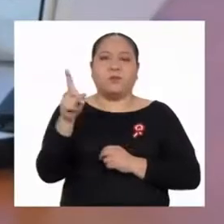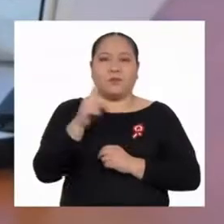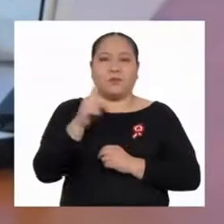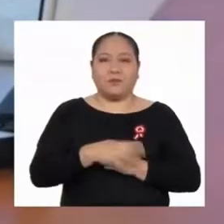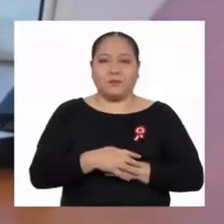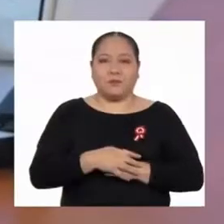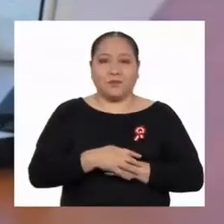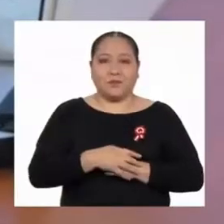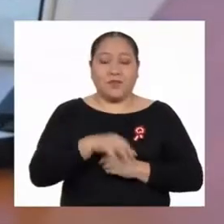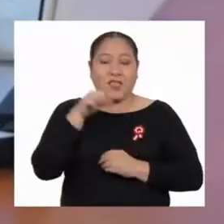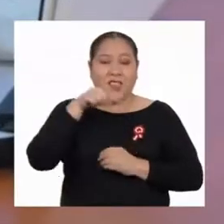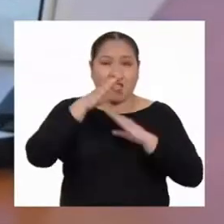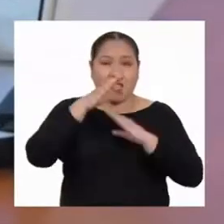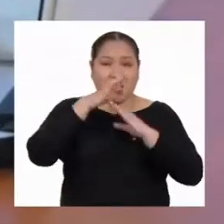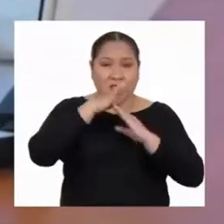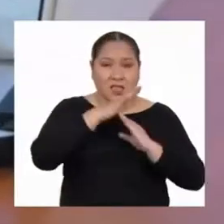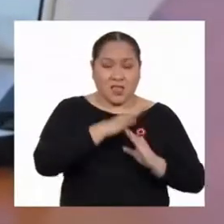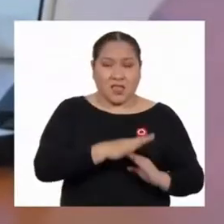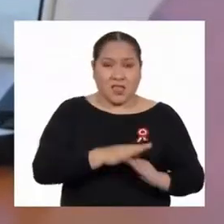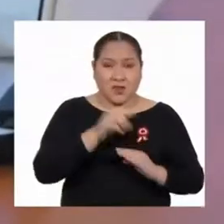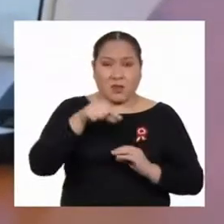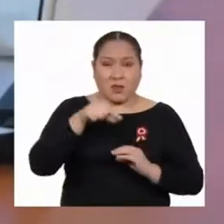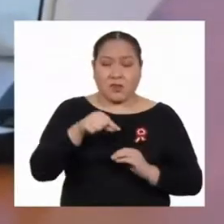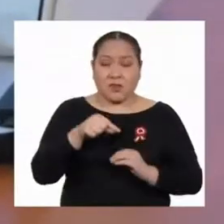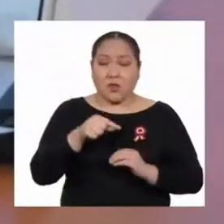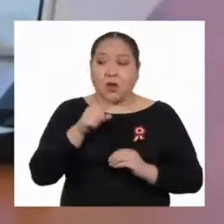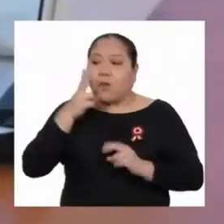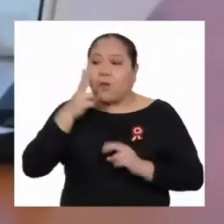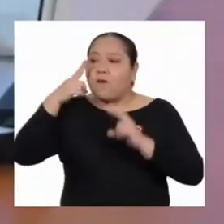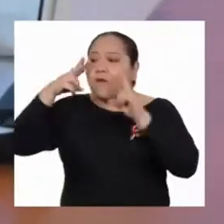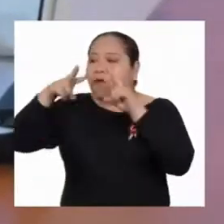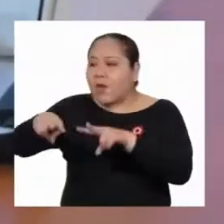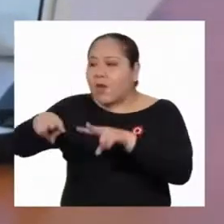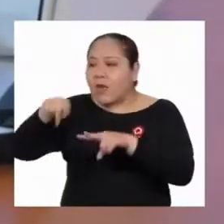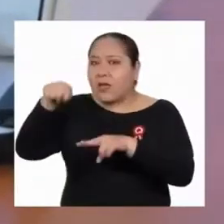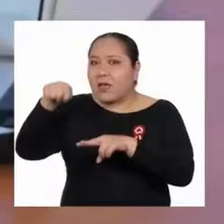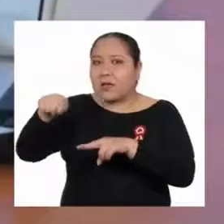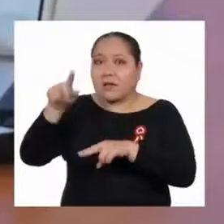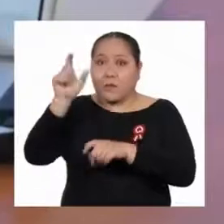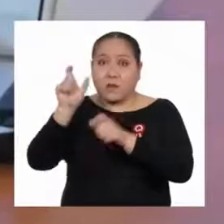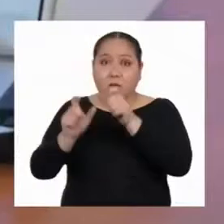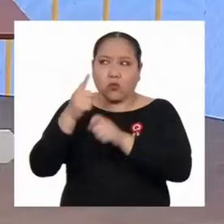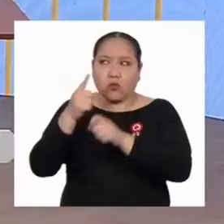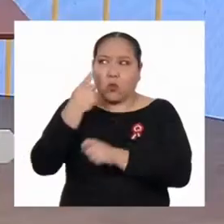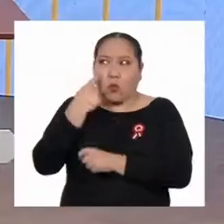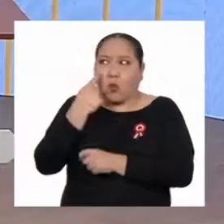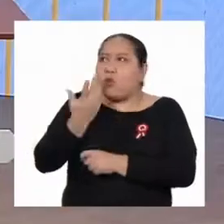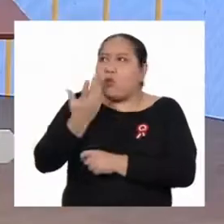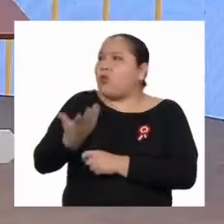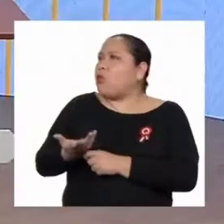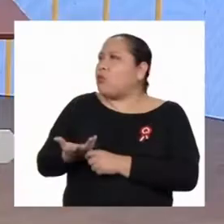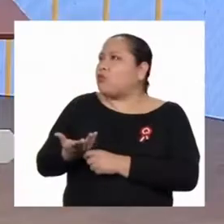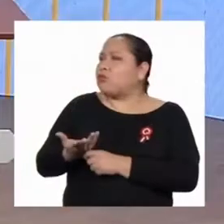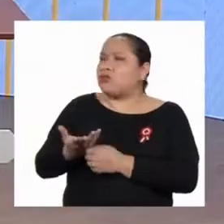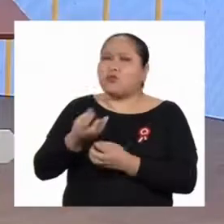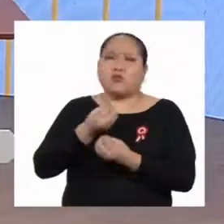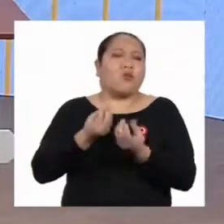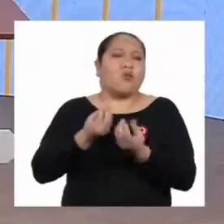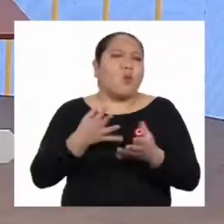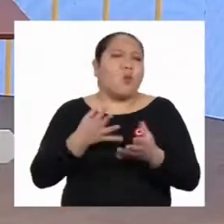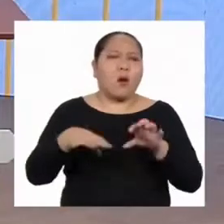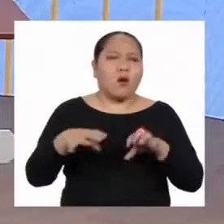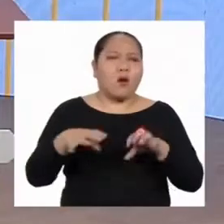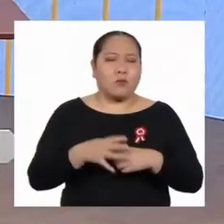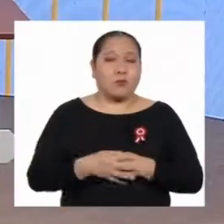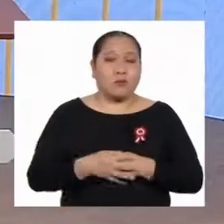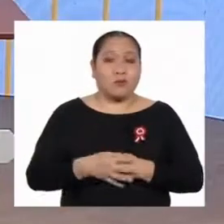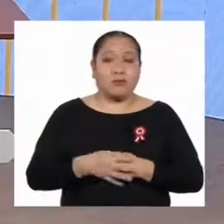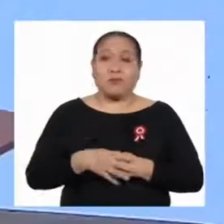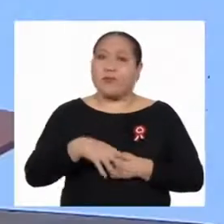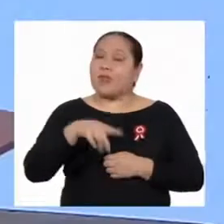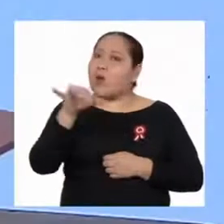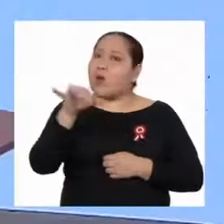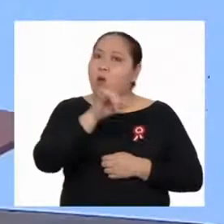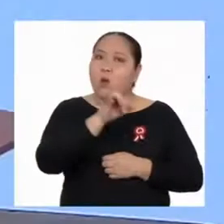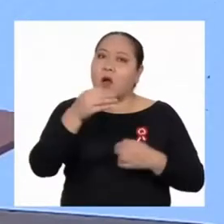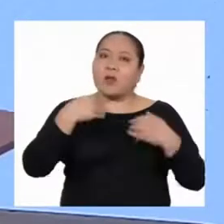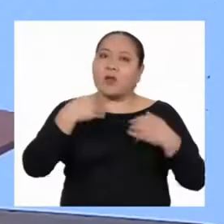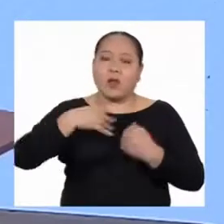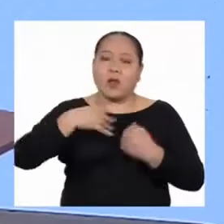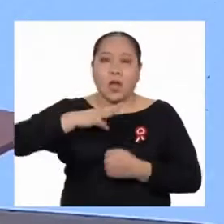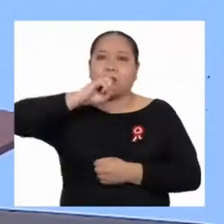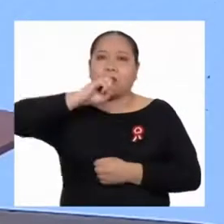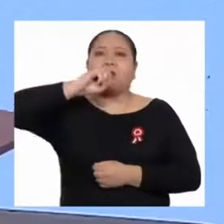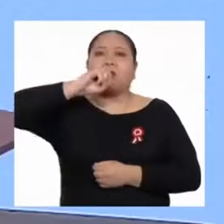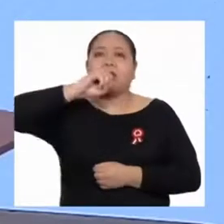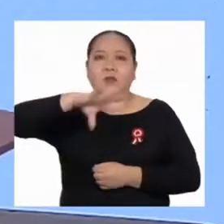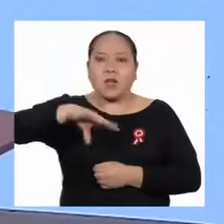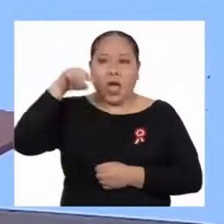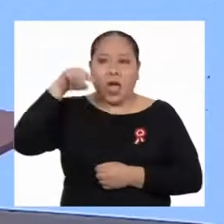la discriminación le está pasando a alguien que no conozco? De todas maneras debemos hablar.